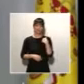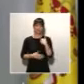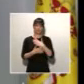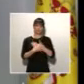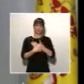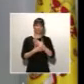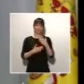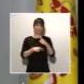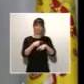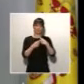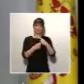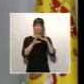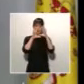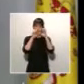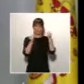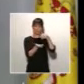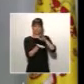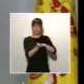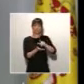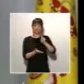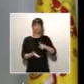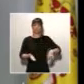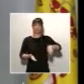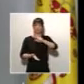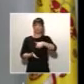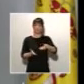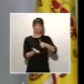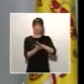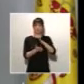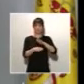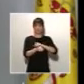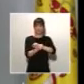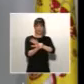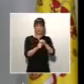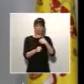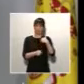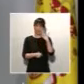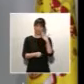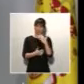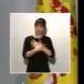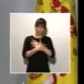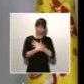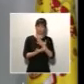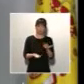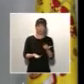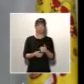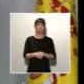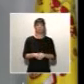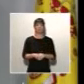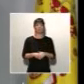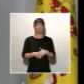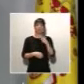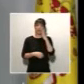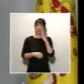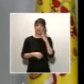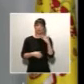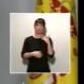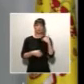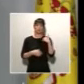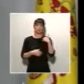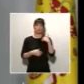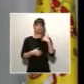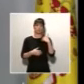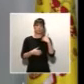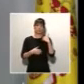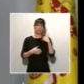aquellos que han fallecido por este virus y mostrarles nuestra consideración, cariño y afecto. Antes de